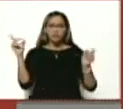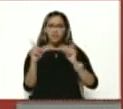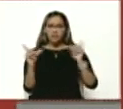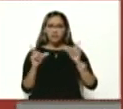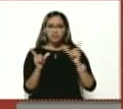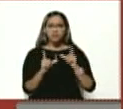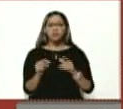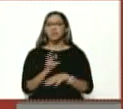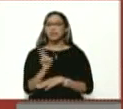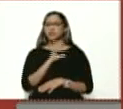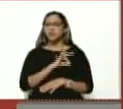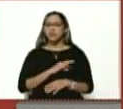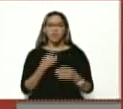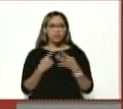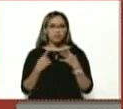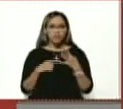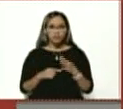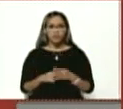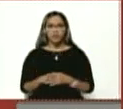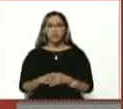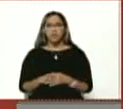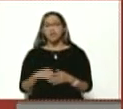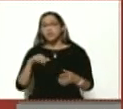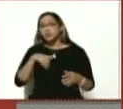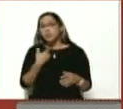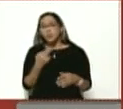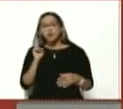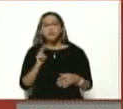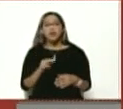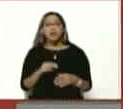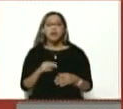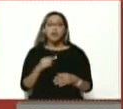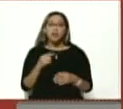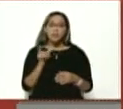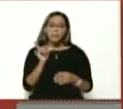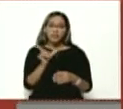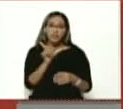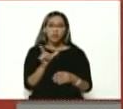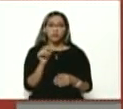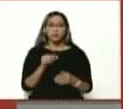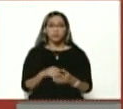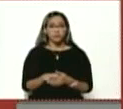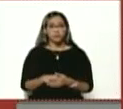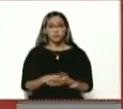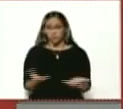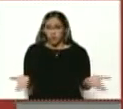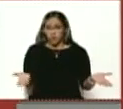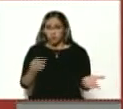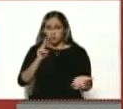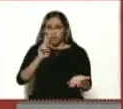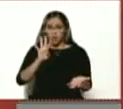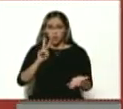televisión, en redes sociales, etcétera, etcétera. Que si pueden usar logo del partido, claro, no son las primarias del PSUV, pero